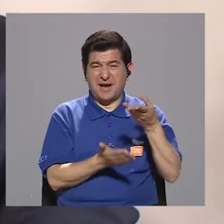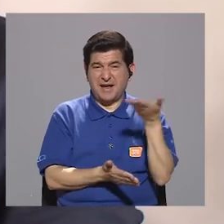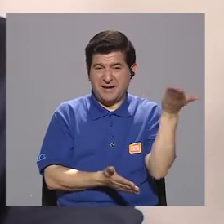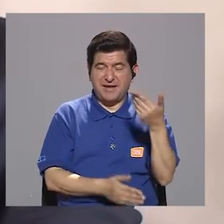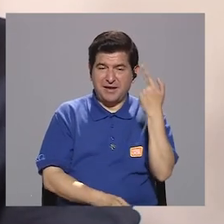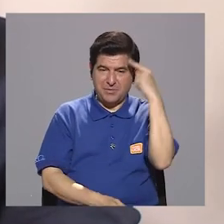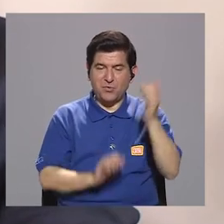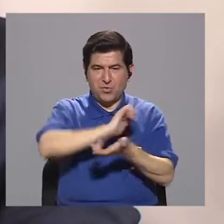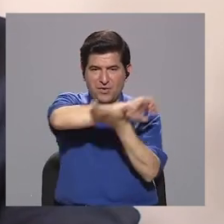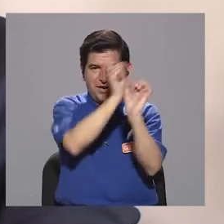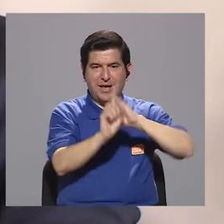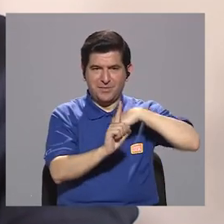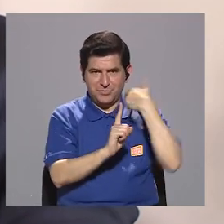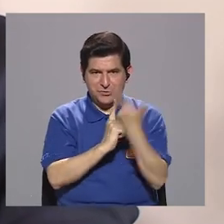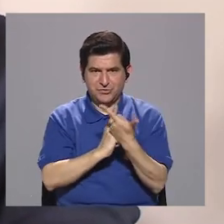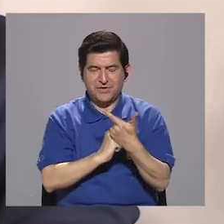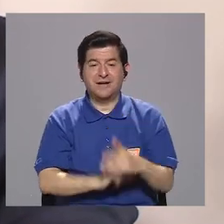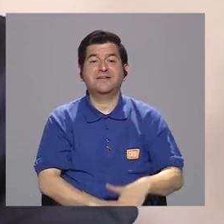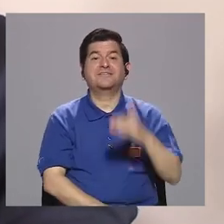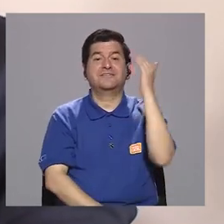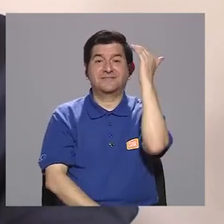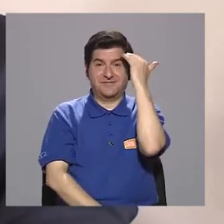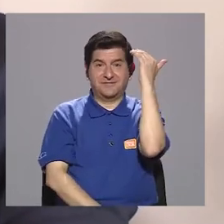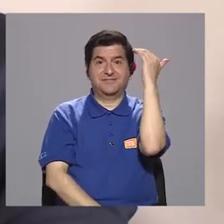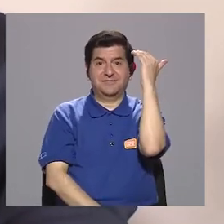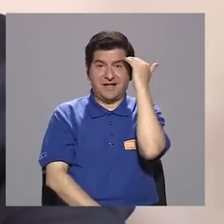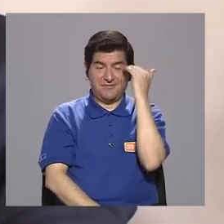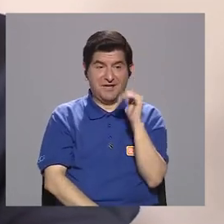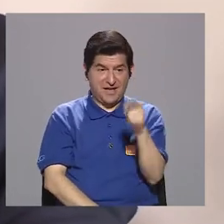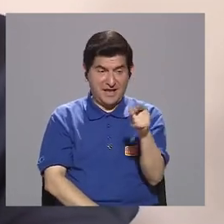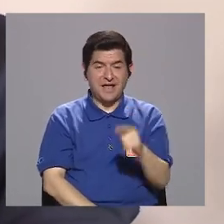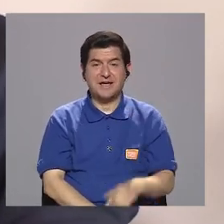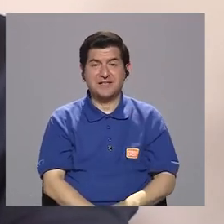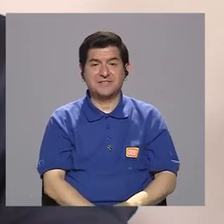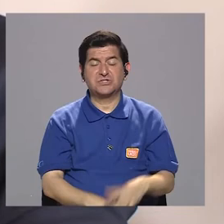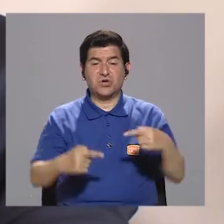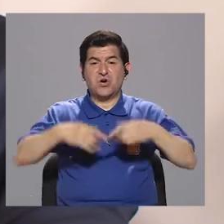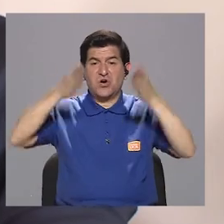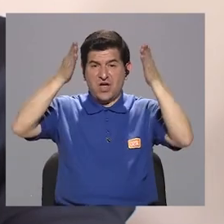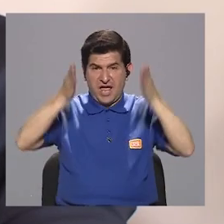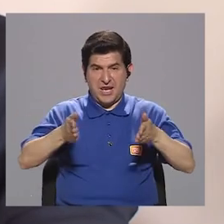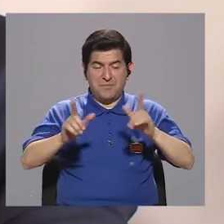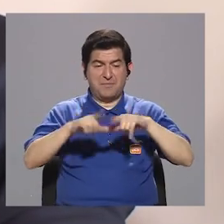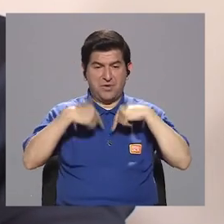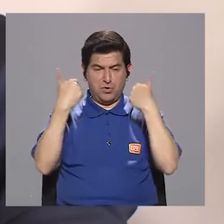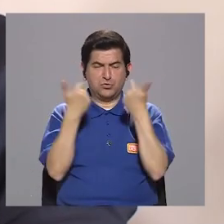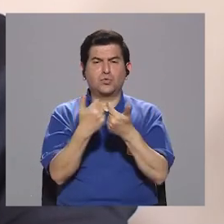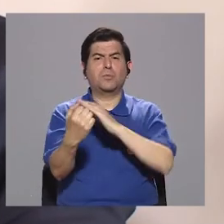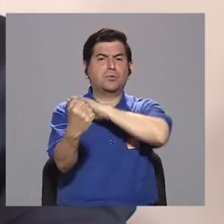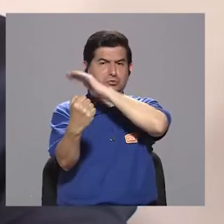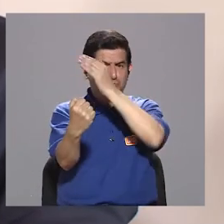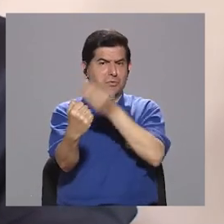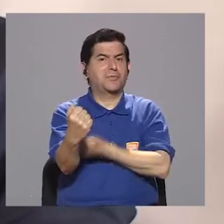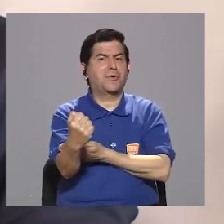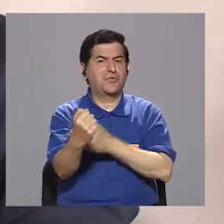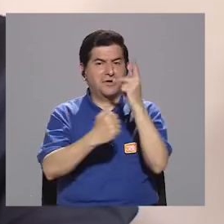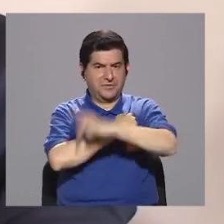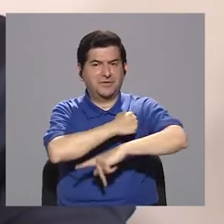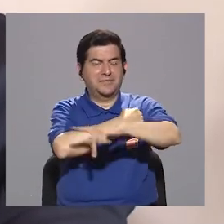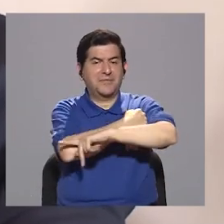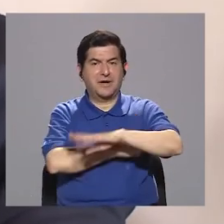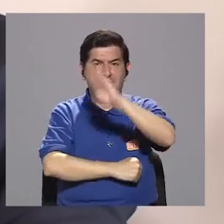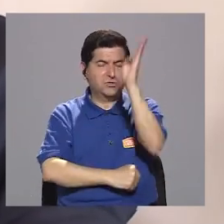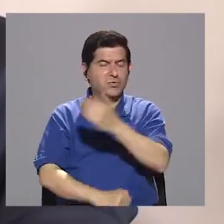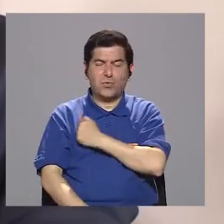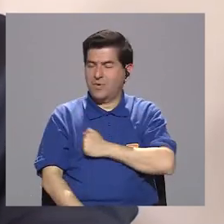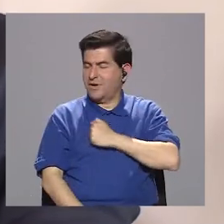la reforma social, porque sabía que eso le iba a enemistar con sectores poderosos del país que nunca